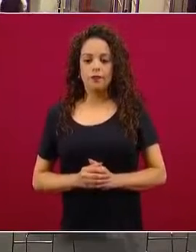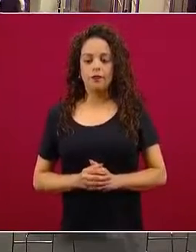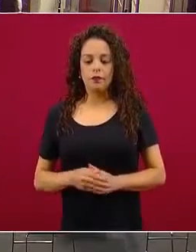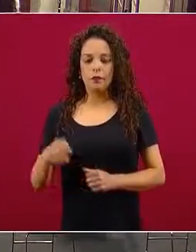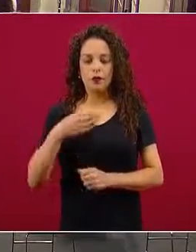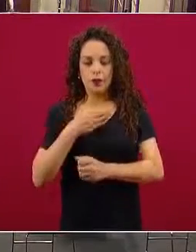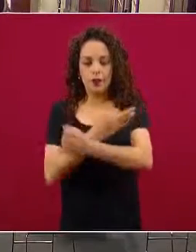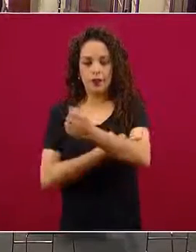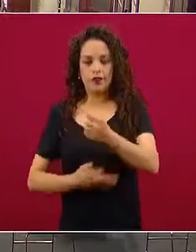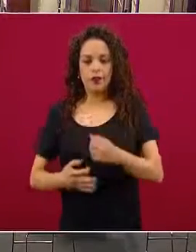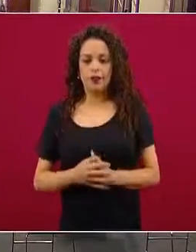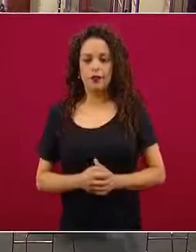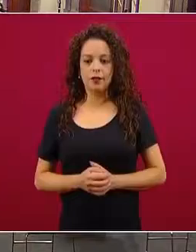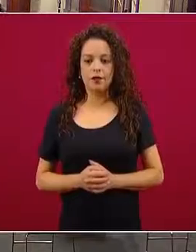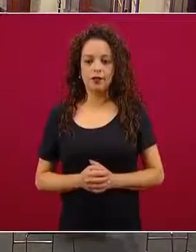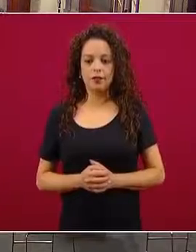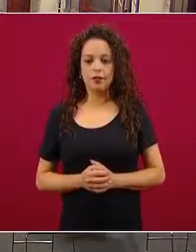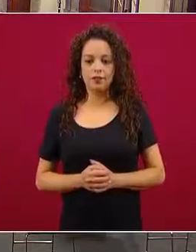Buenas tardes.